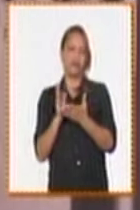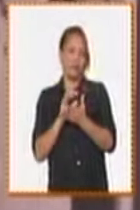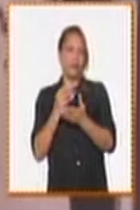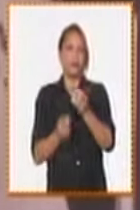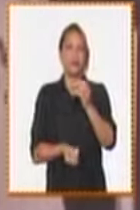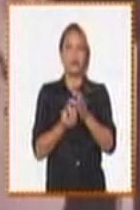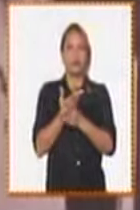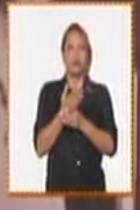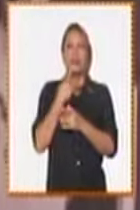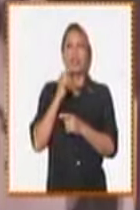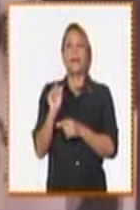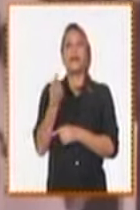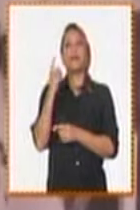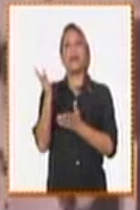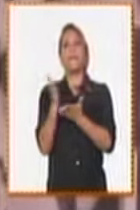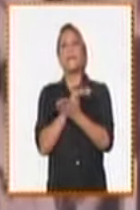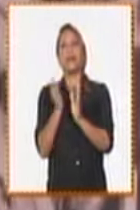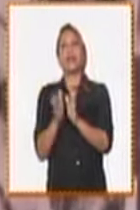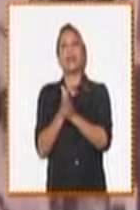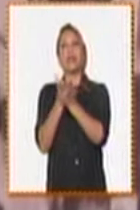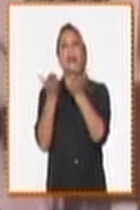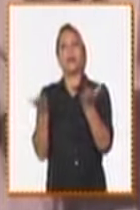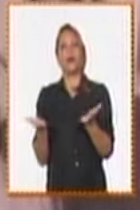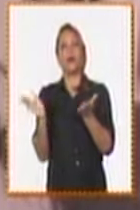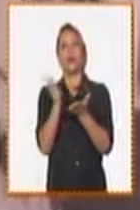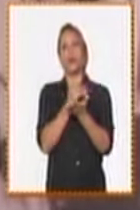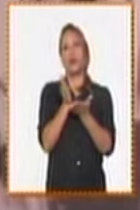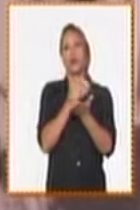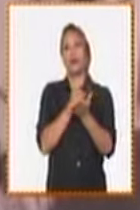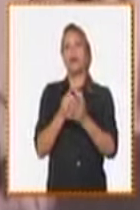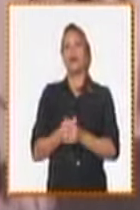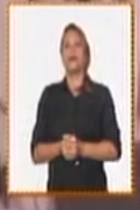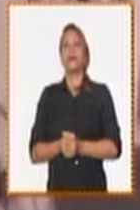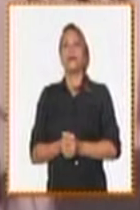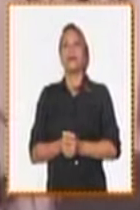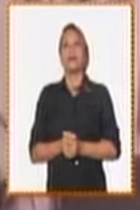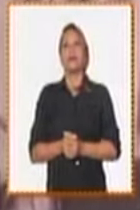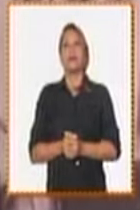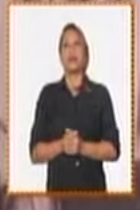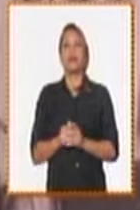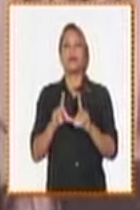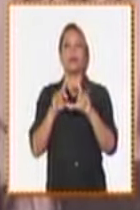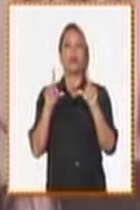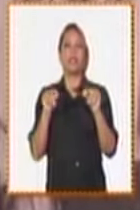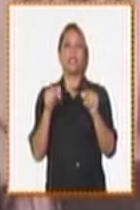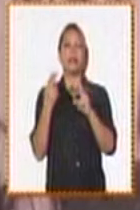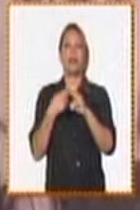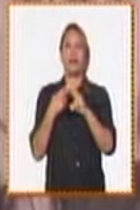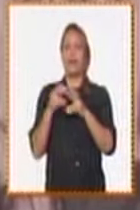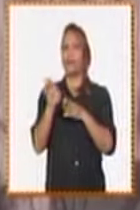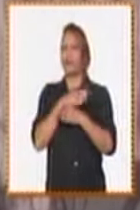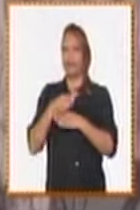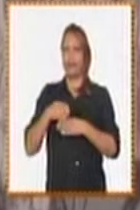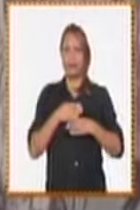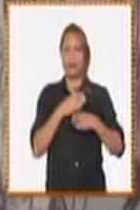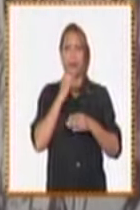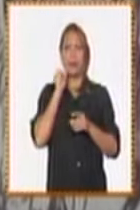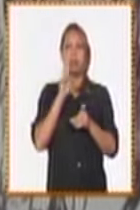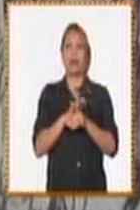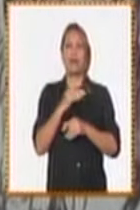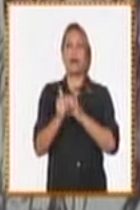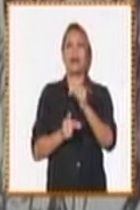el primer periódico, La Regeneración, el primer periódico, el Boletín de Bayamo. Mira cuántas cosas empiezan a hacer.